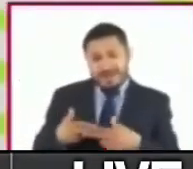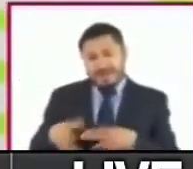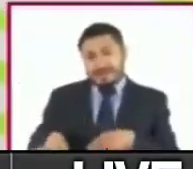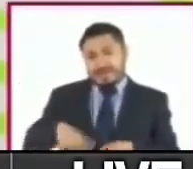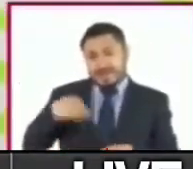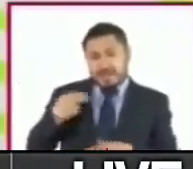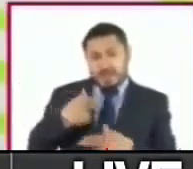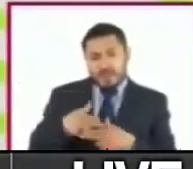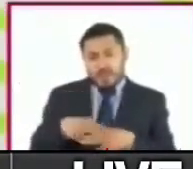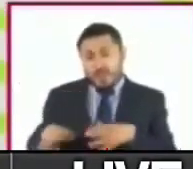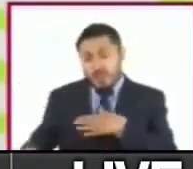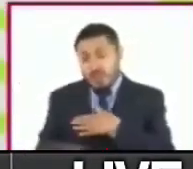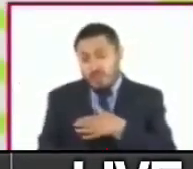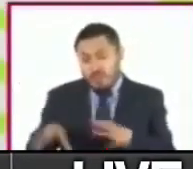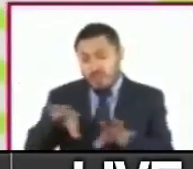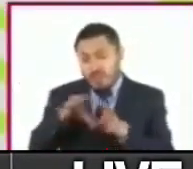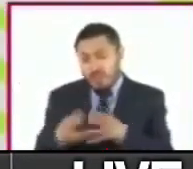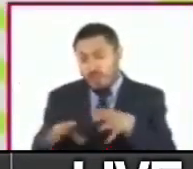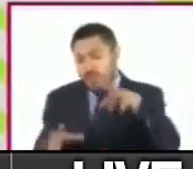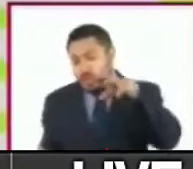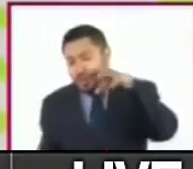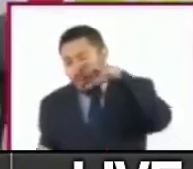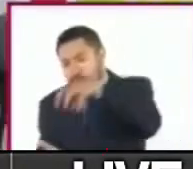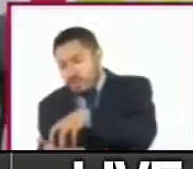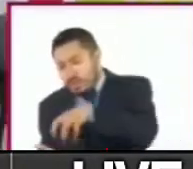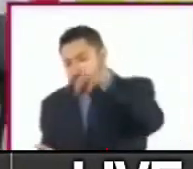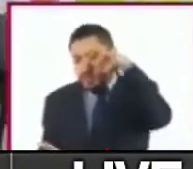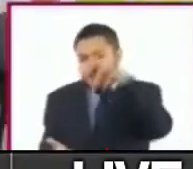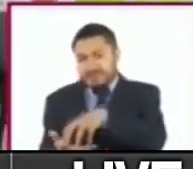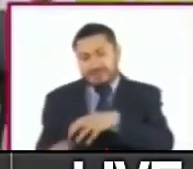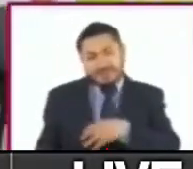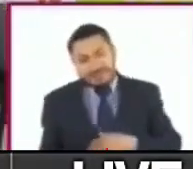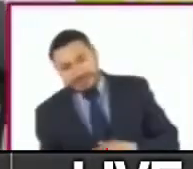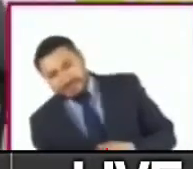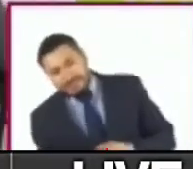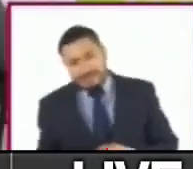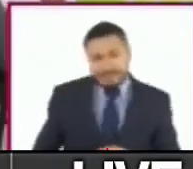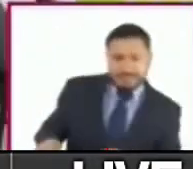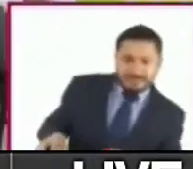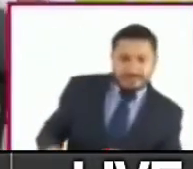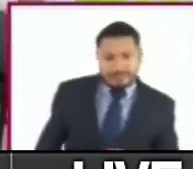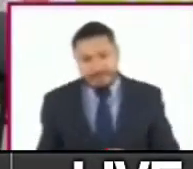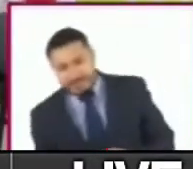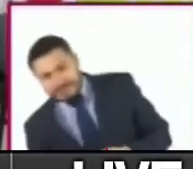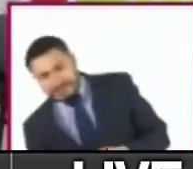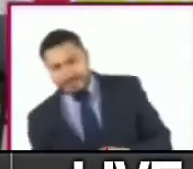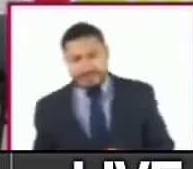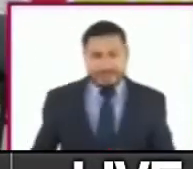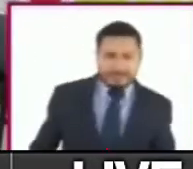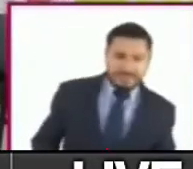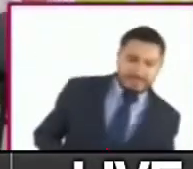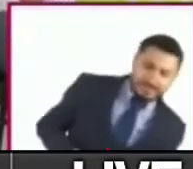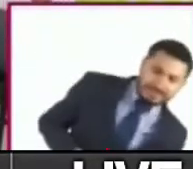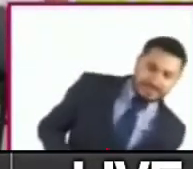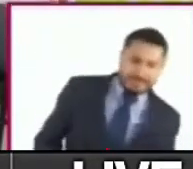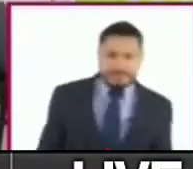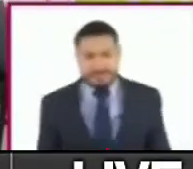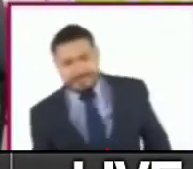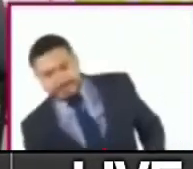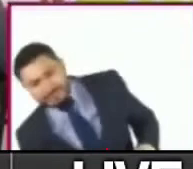dos, tres. 4, 5, 6,